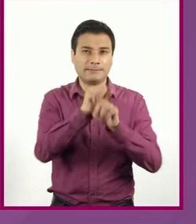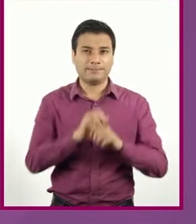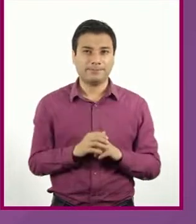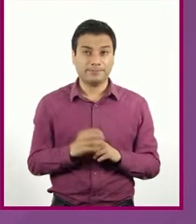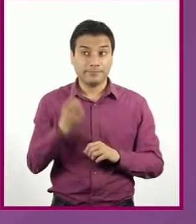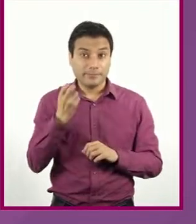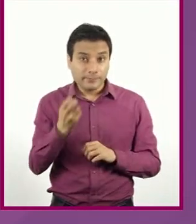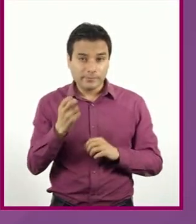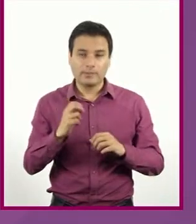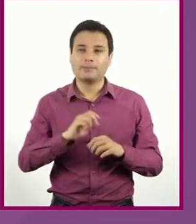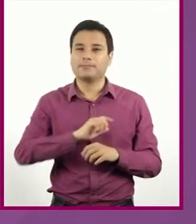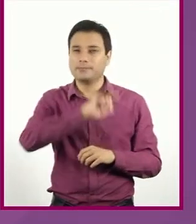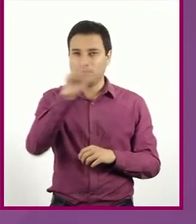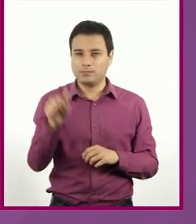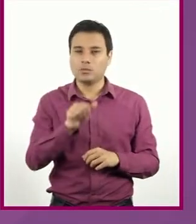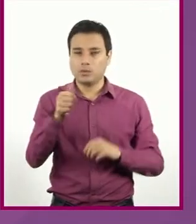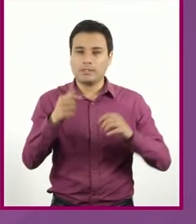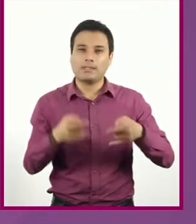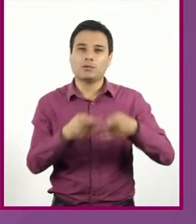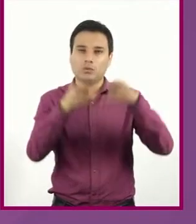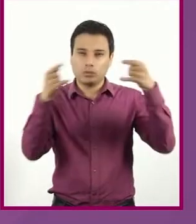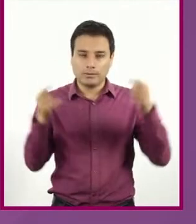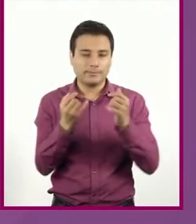se recrearon otros héroes.